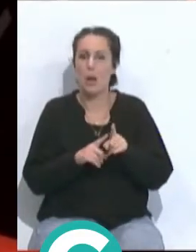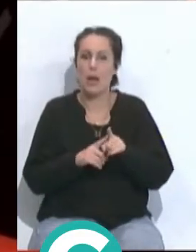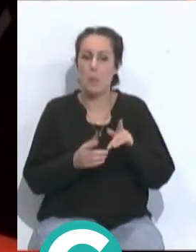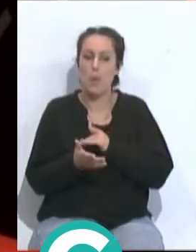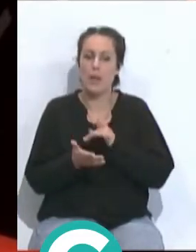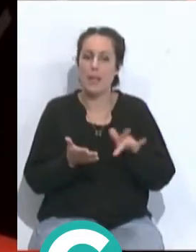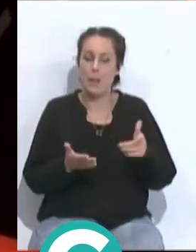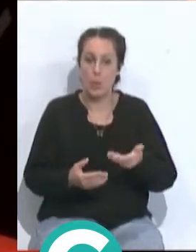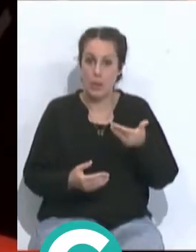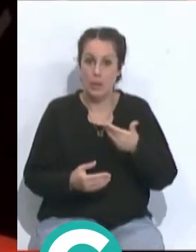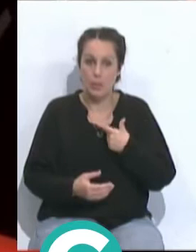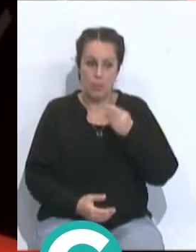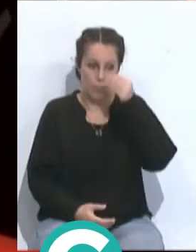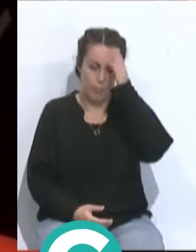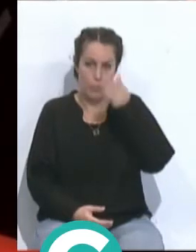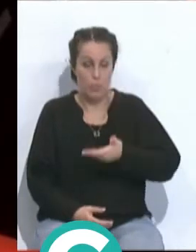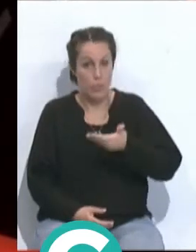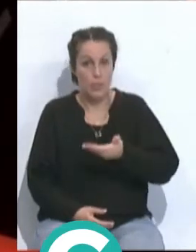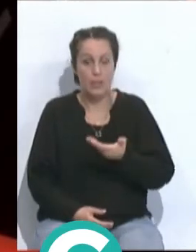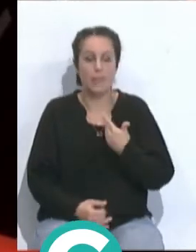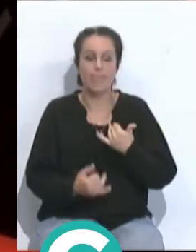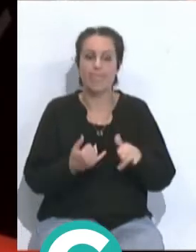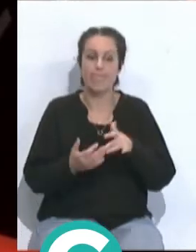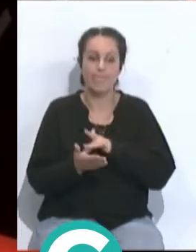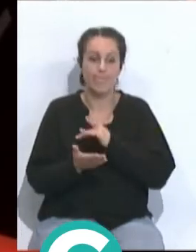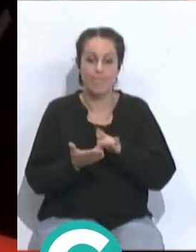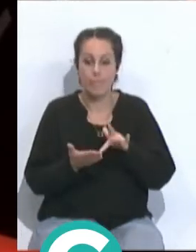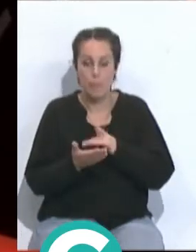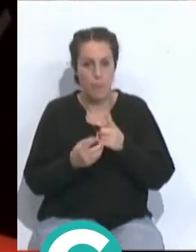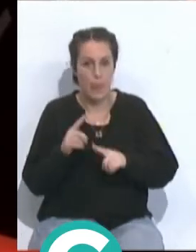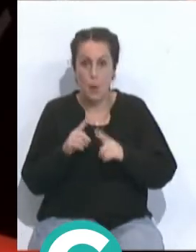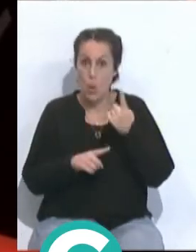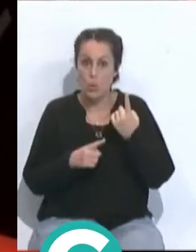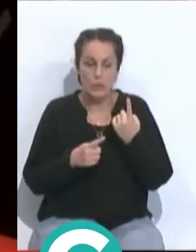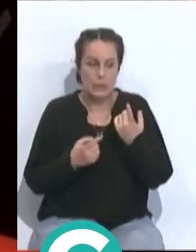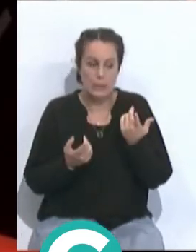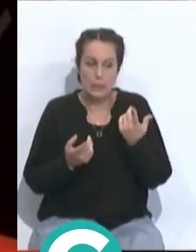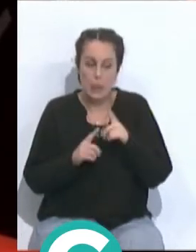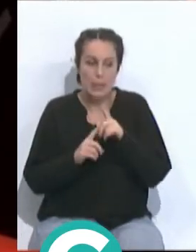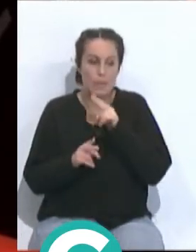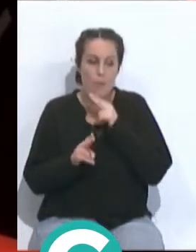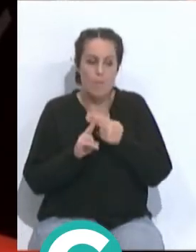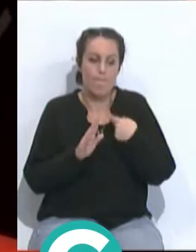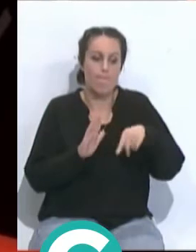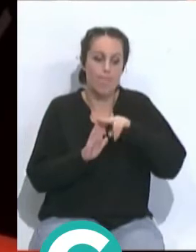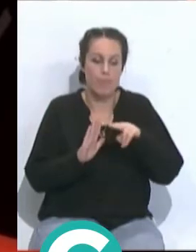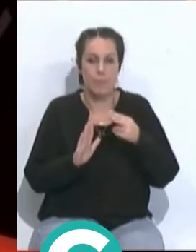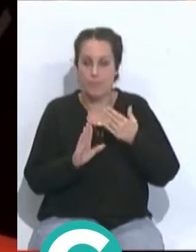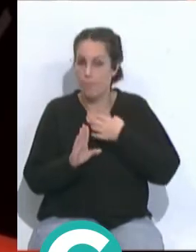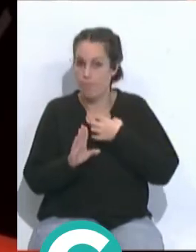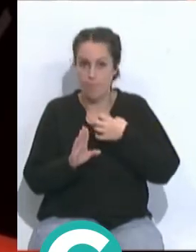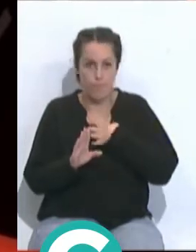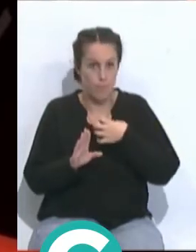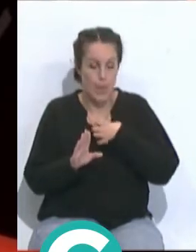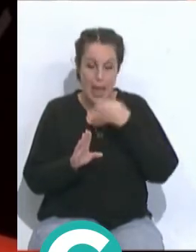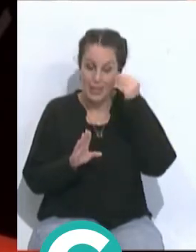grandes poetas y con los grandes genios, uh-huh. que al final hay obras que son inclasificables, ¿no? Que no se pueden clasificar solamente con